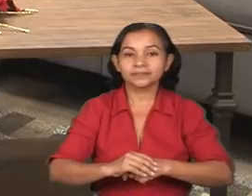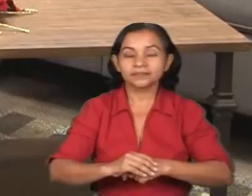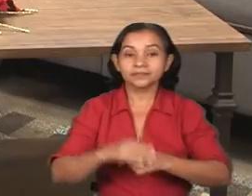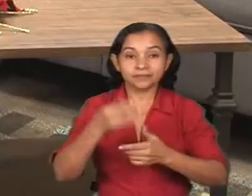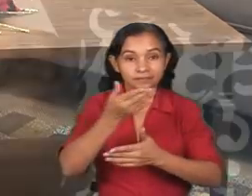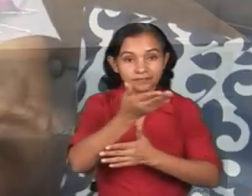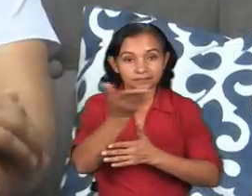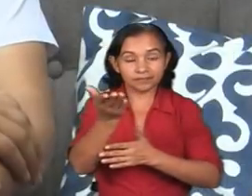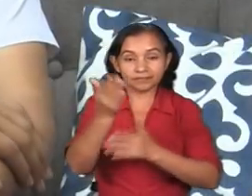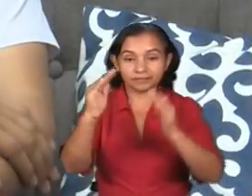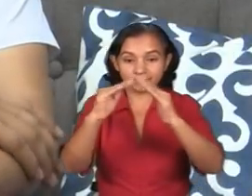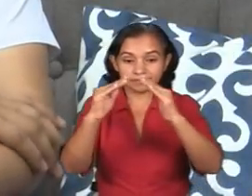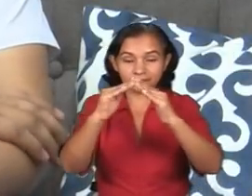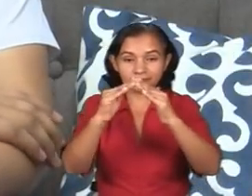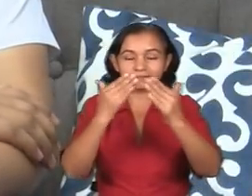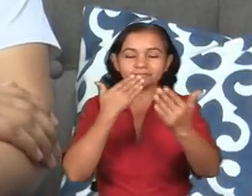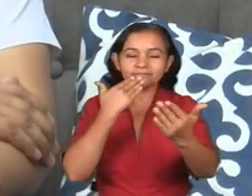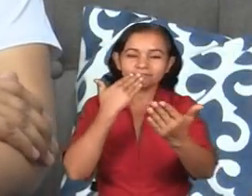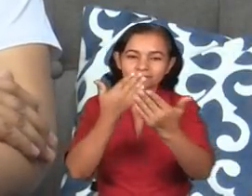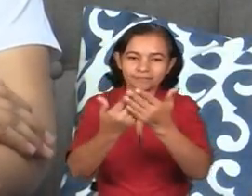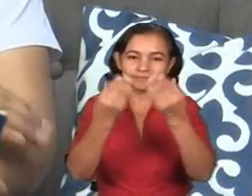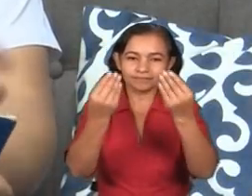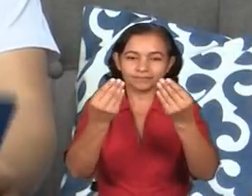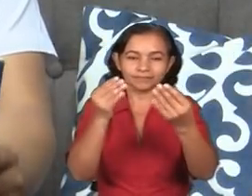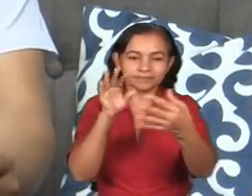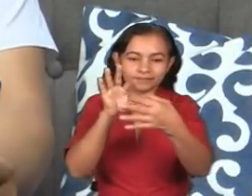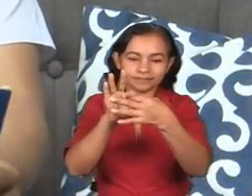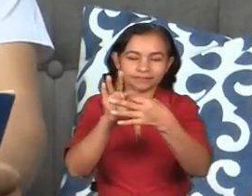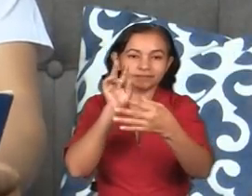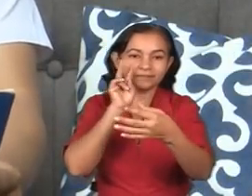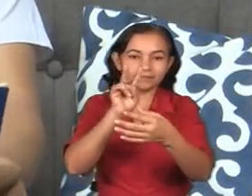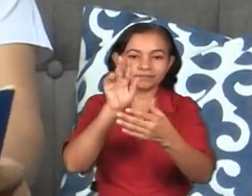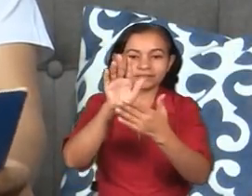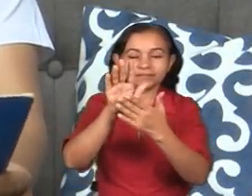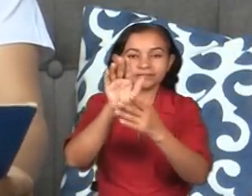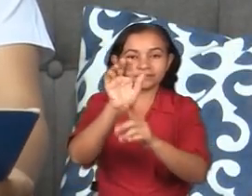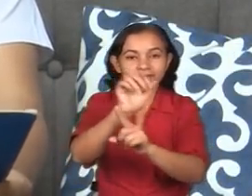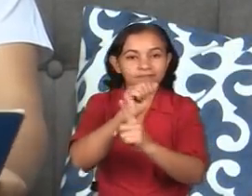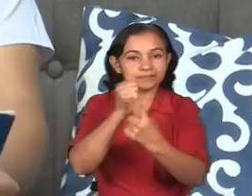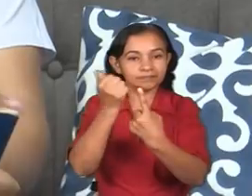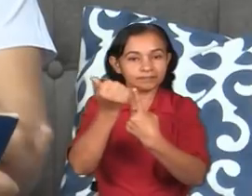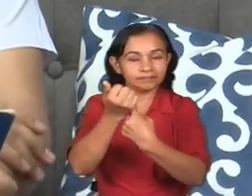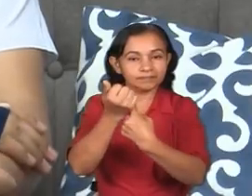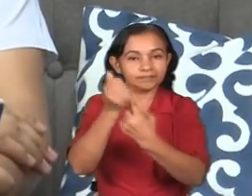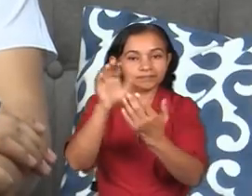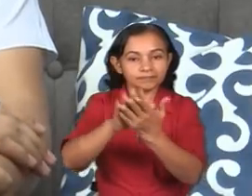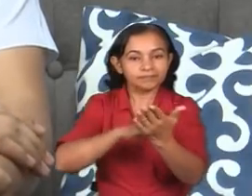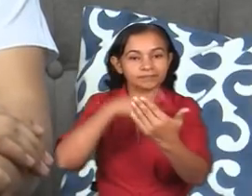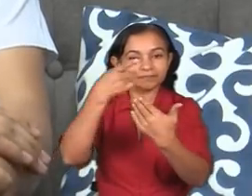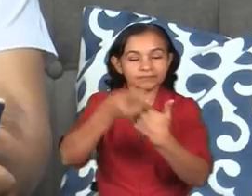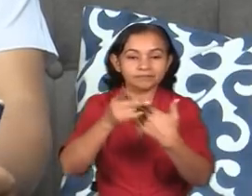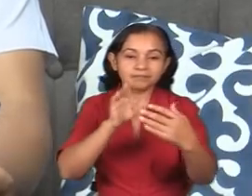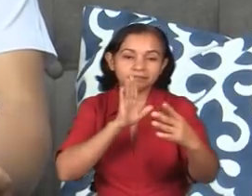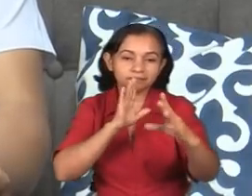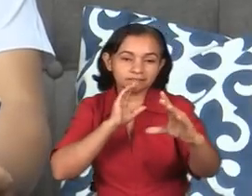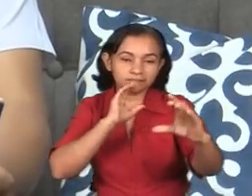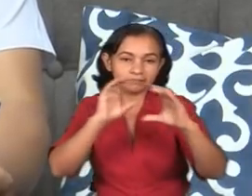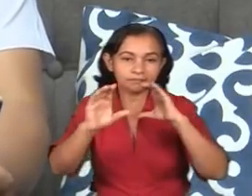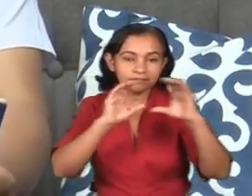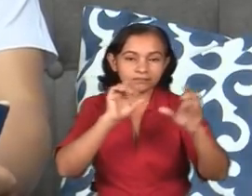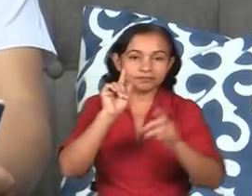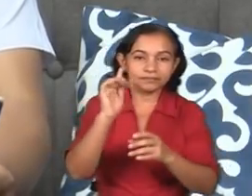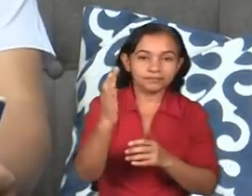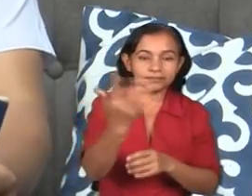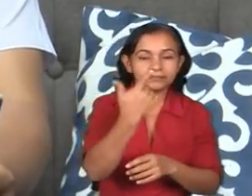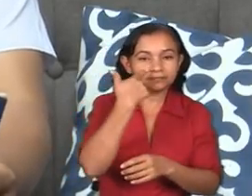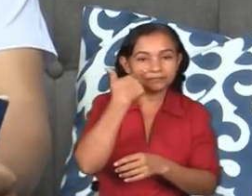a usted que está en su casa, le agradecemos que nos haya acompañado. Aquí está su programa desde el Parlamento, un espacio de encuentro, de diálogo, para que usted conozca todas